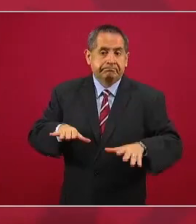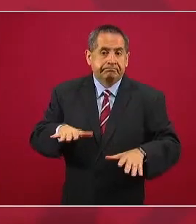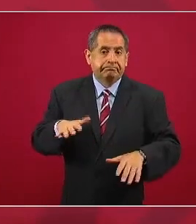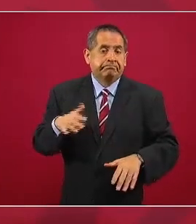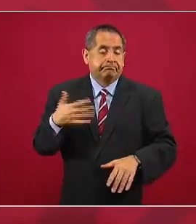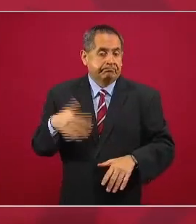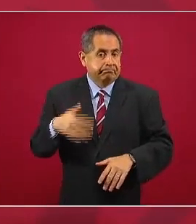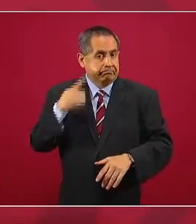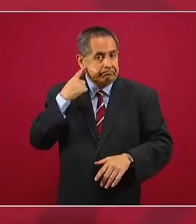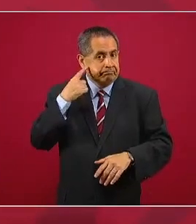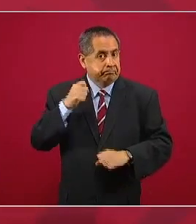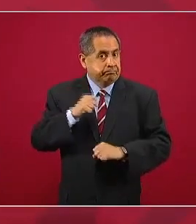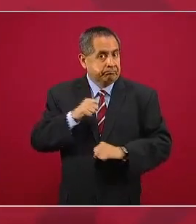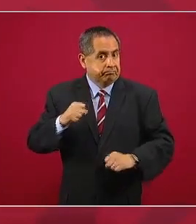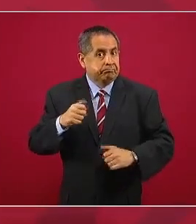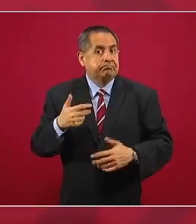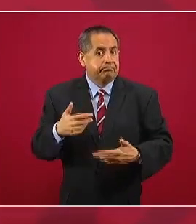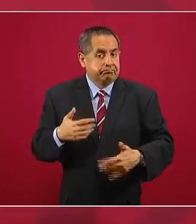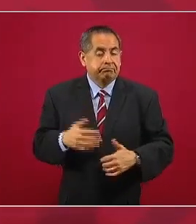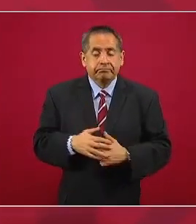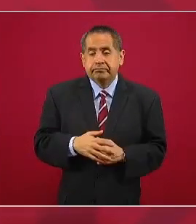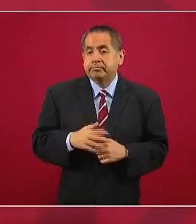Porque